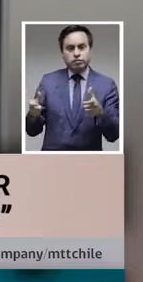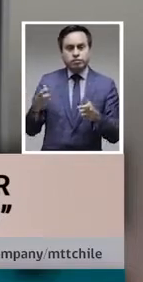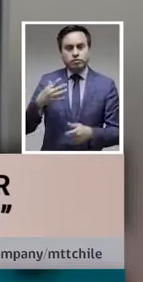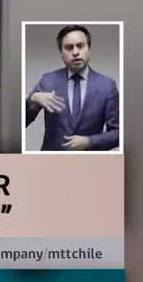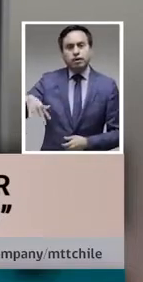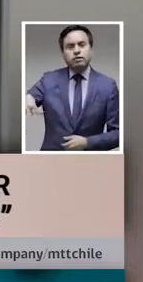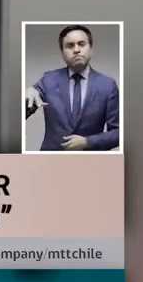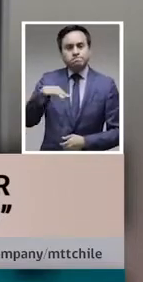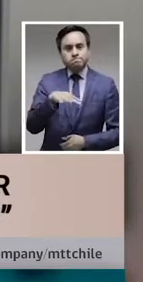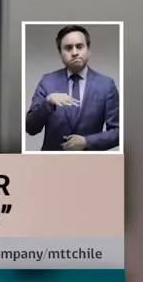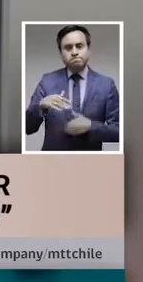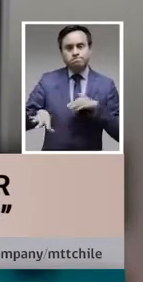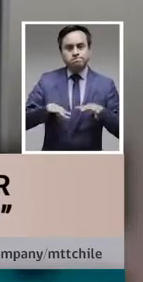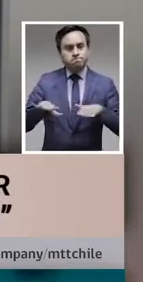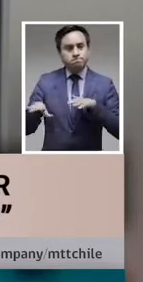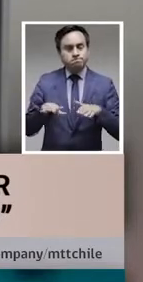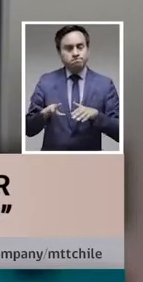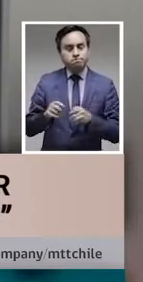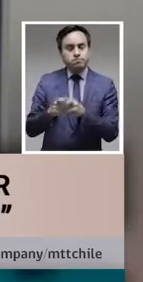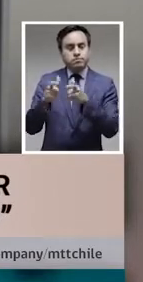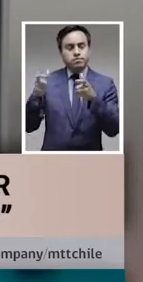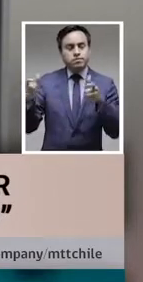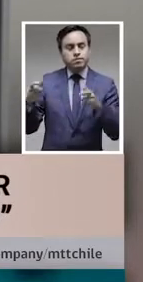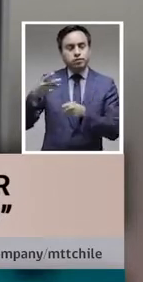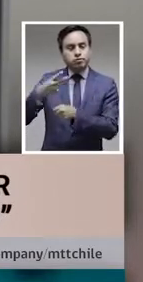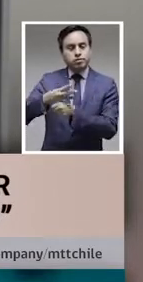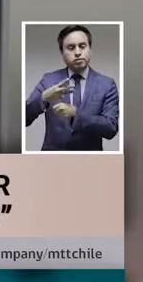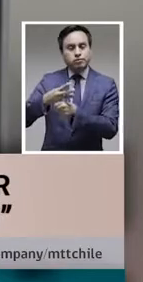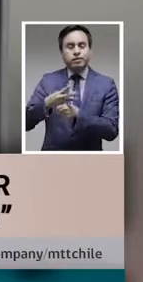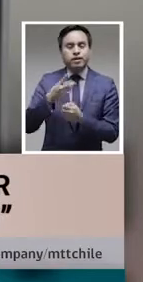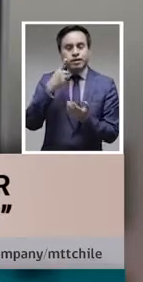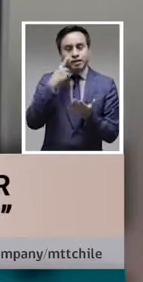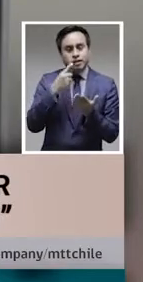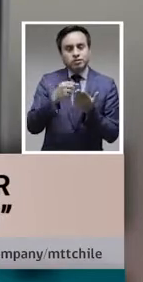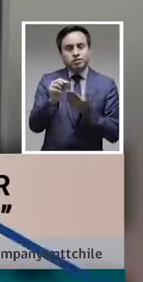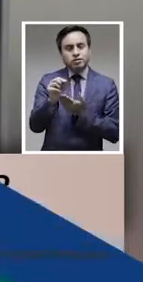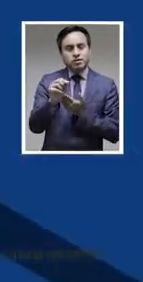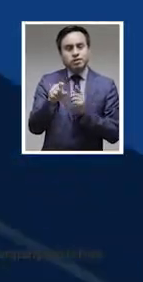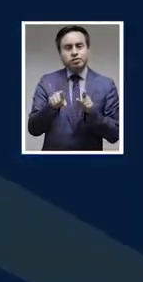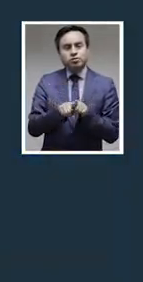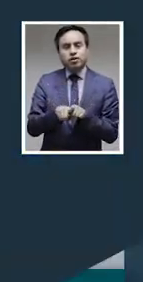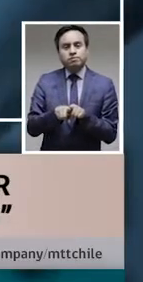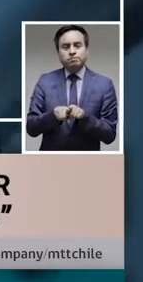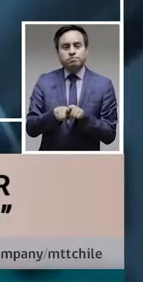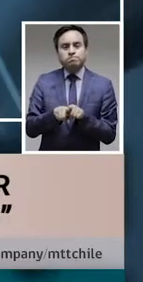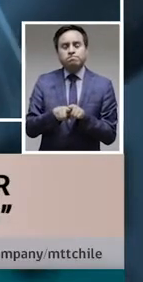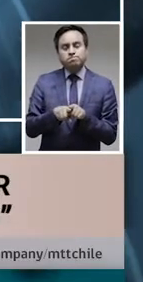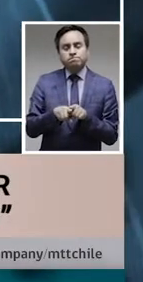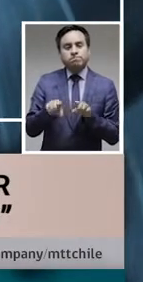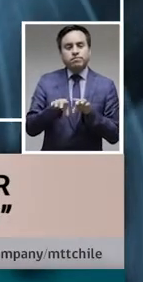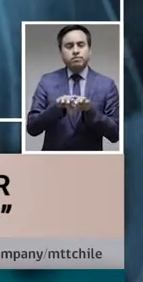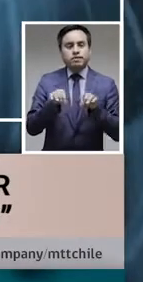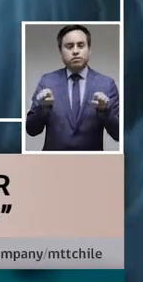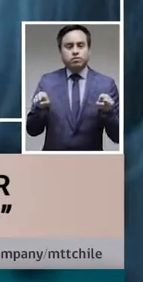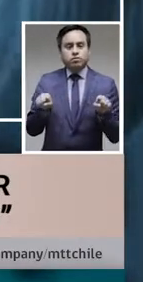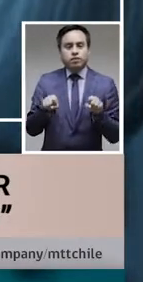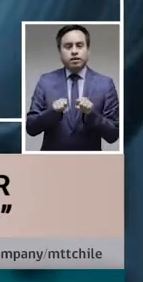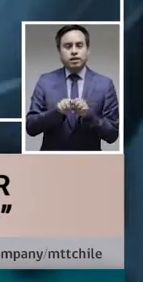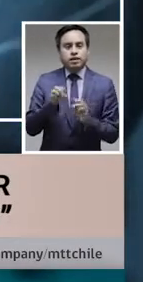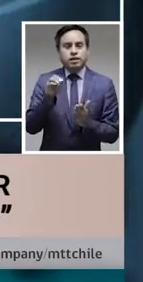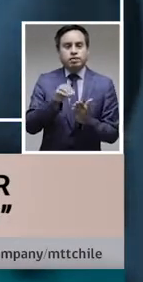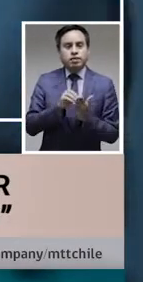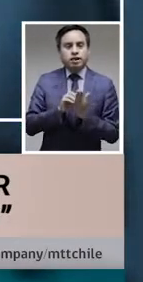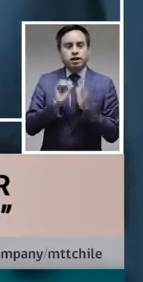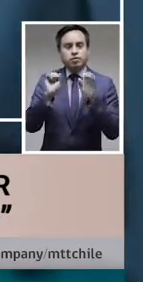seguir creciendo activo. Y por eso este reconocimiento se acordó como parte de